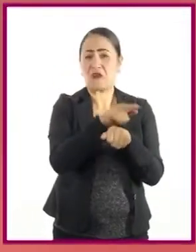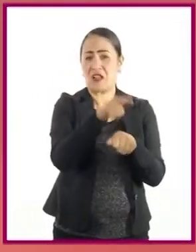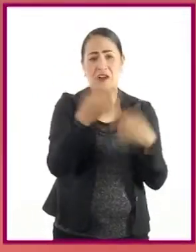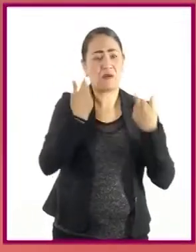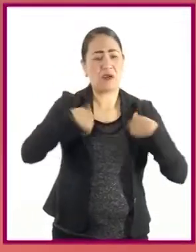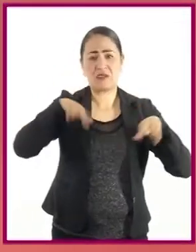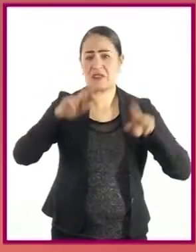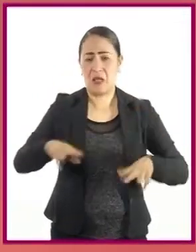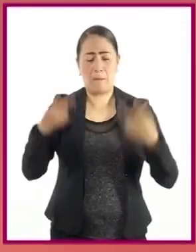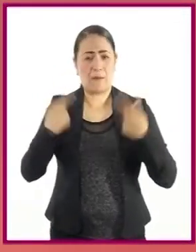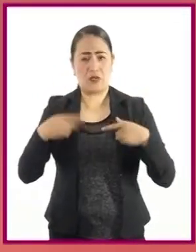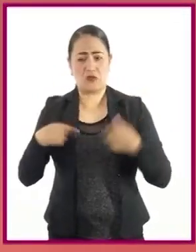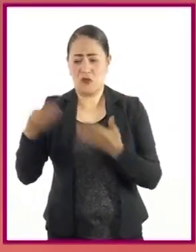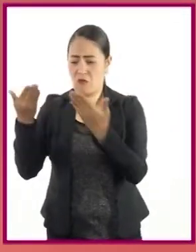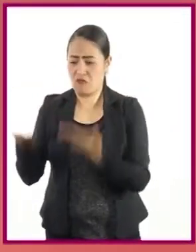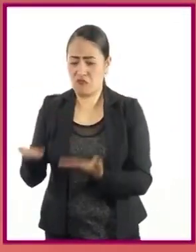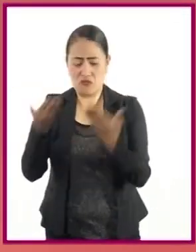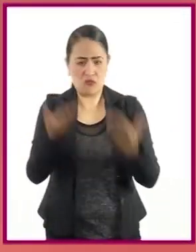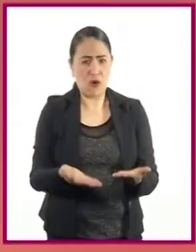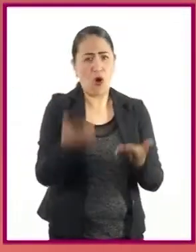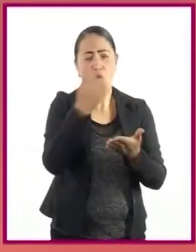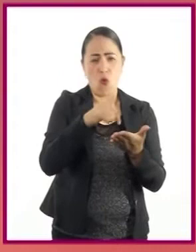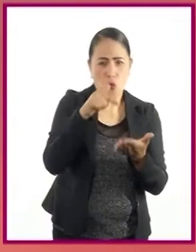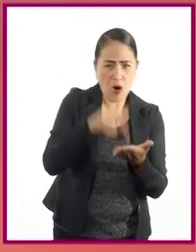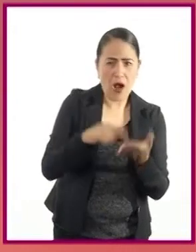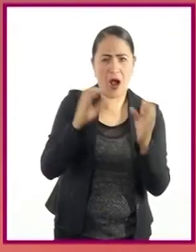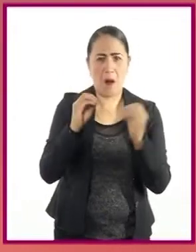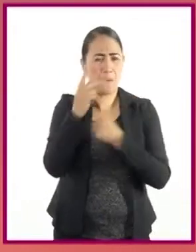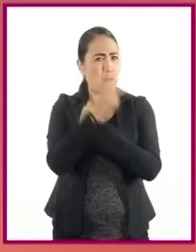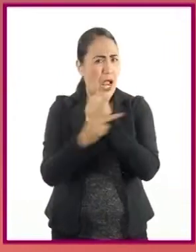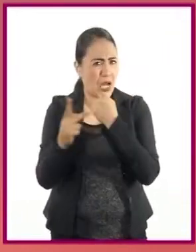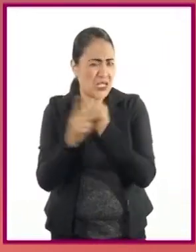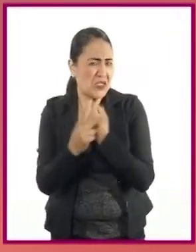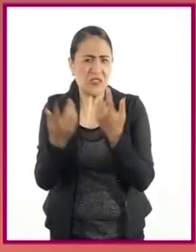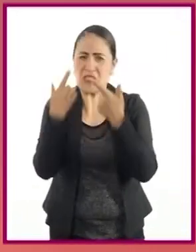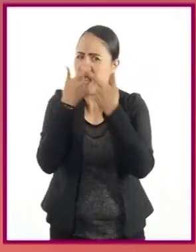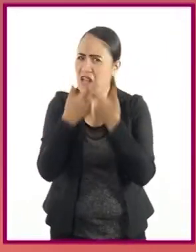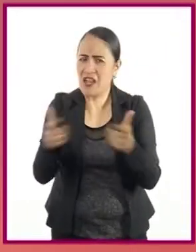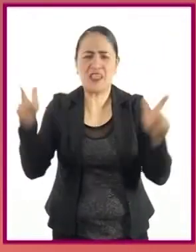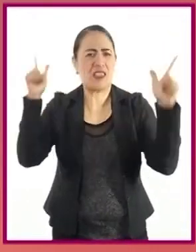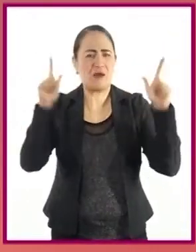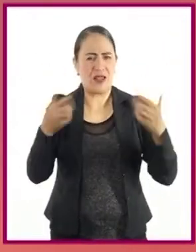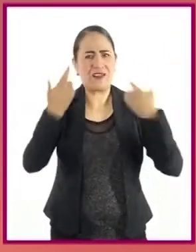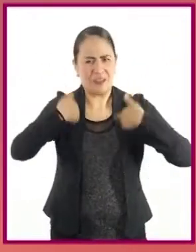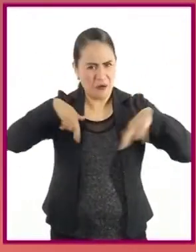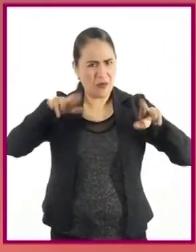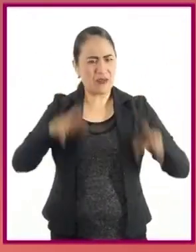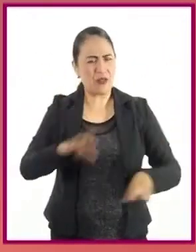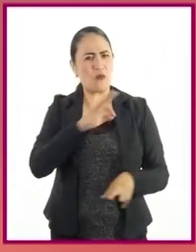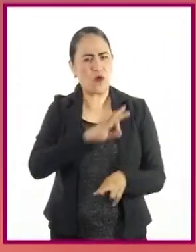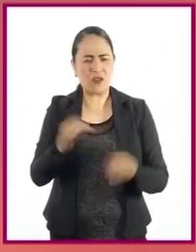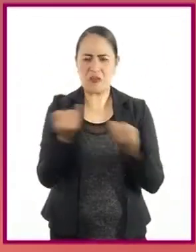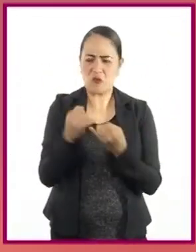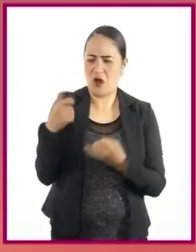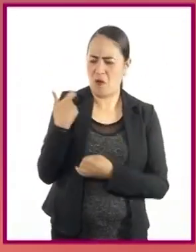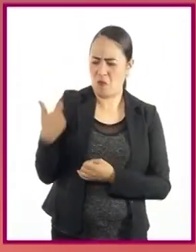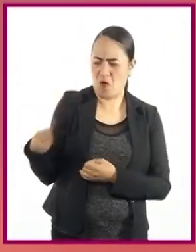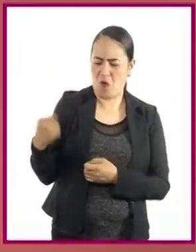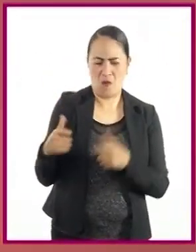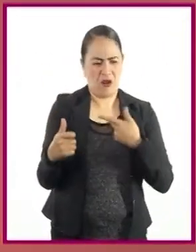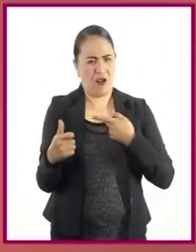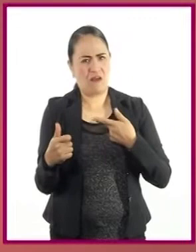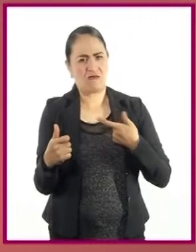puede aparecer en diferentes lugares, países, puede pertenecer a cualquier clase social. No